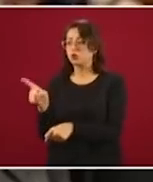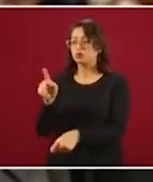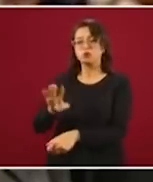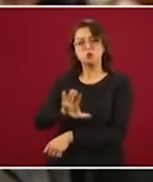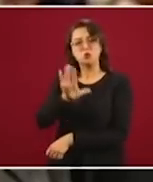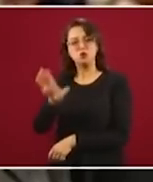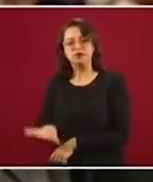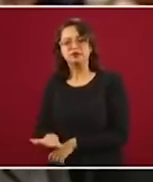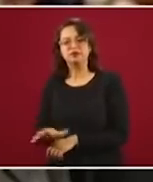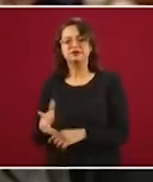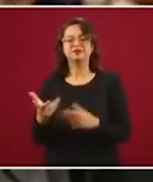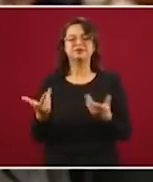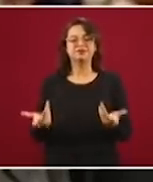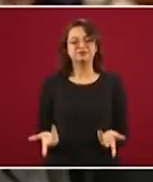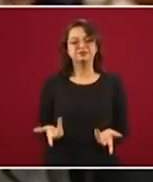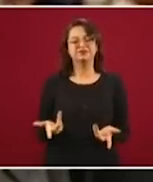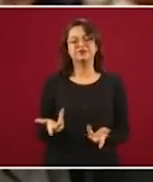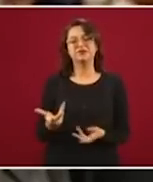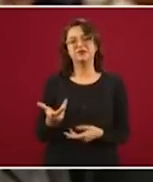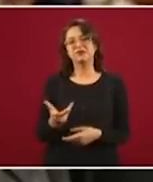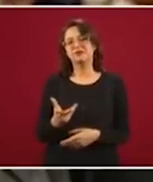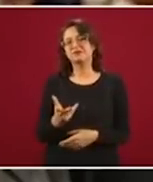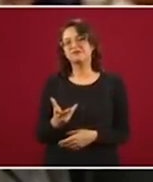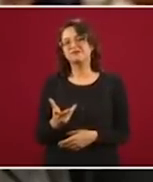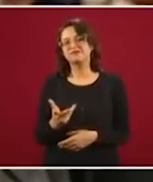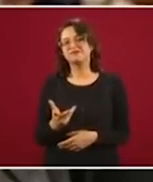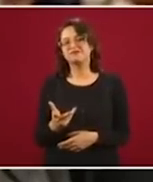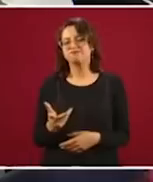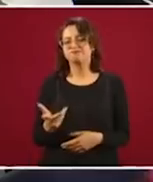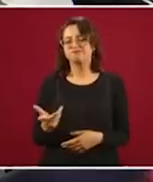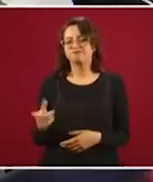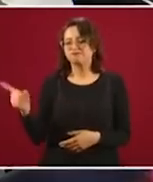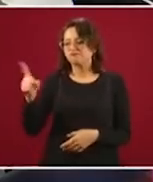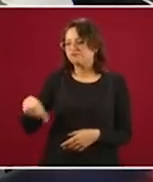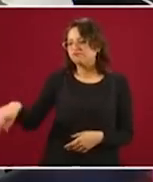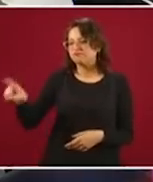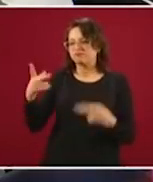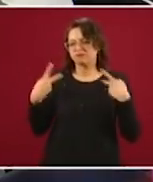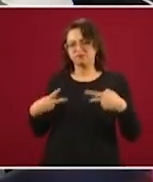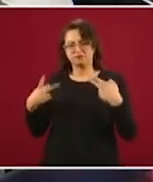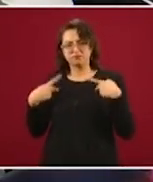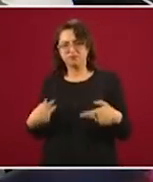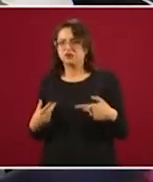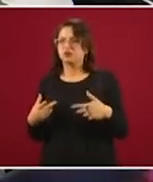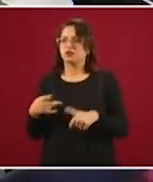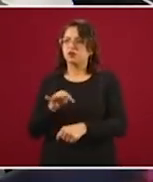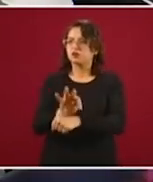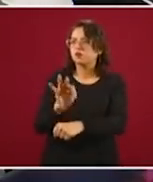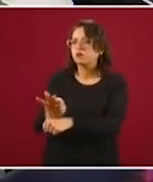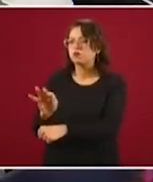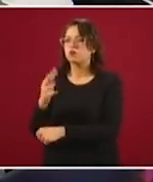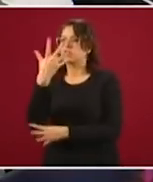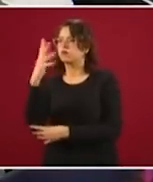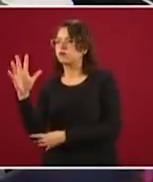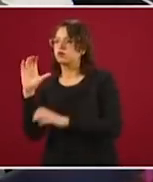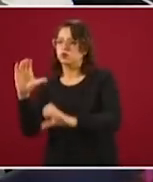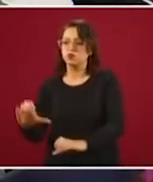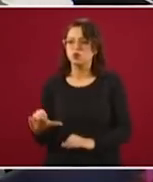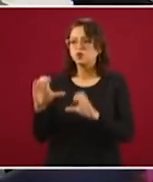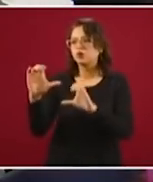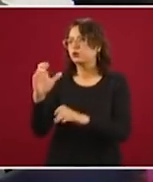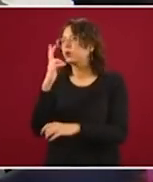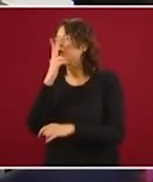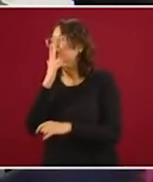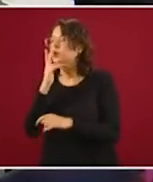sigue siendo contra la gente, los activistas que defienden bosques,